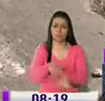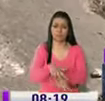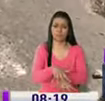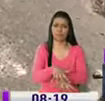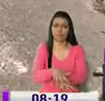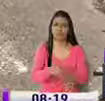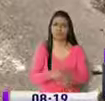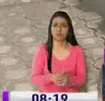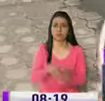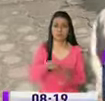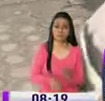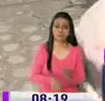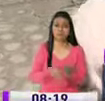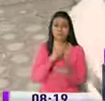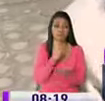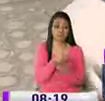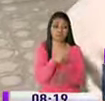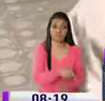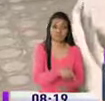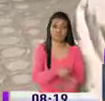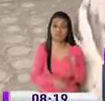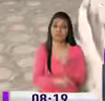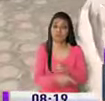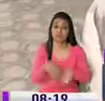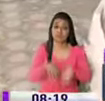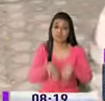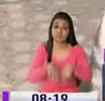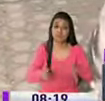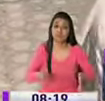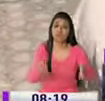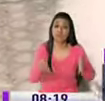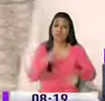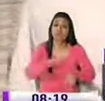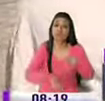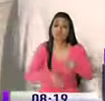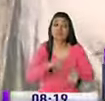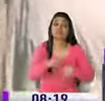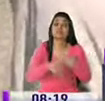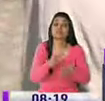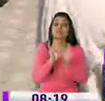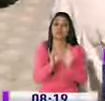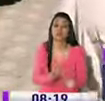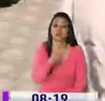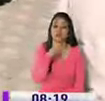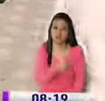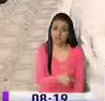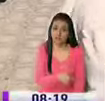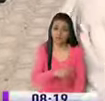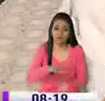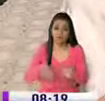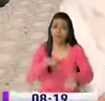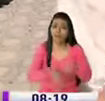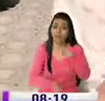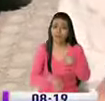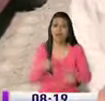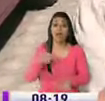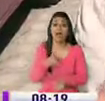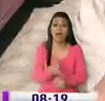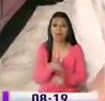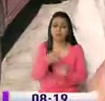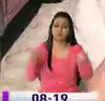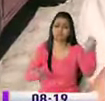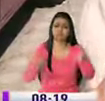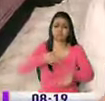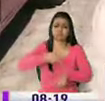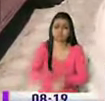Hay hundimientos. Y daña, ha destruido la calle. Imagínense, todo esto está destruido ahorita. Viene un carro pesado,